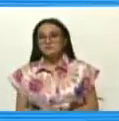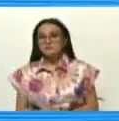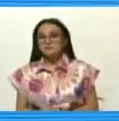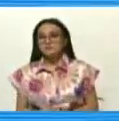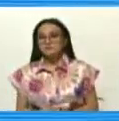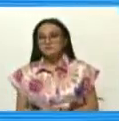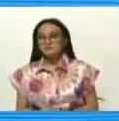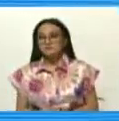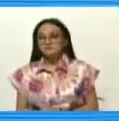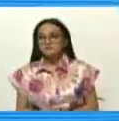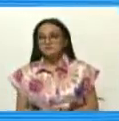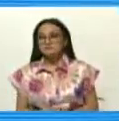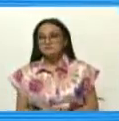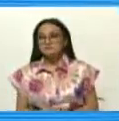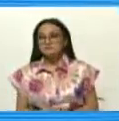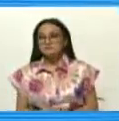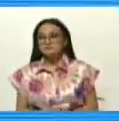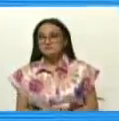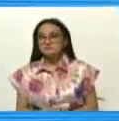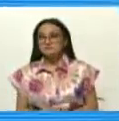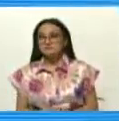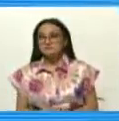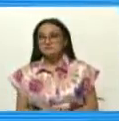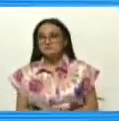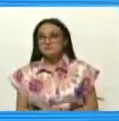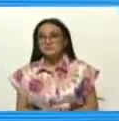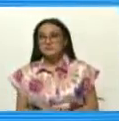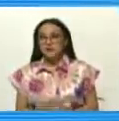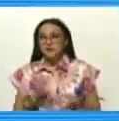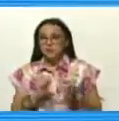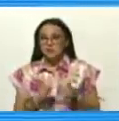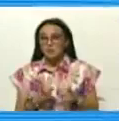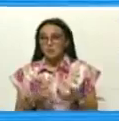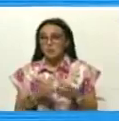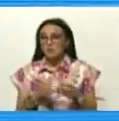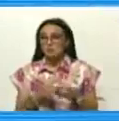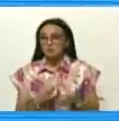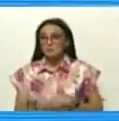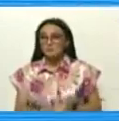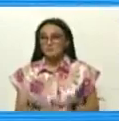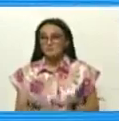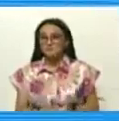Nos ha pasado en algunos escenarios